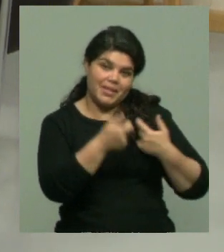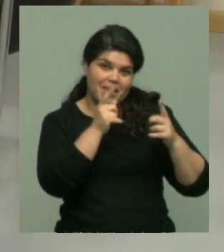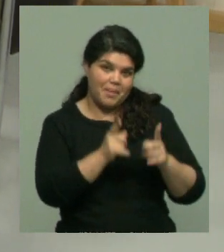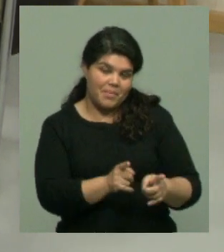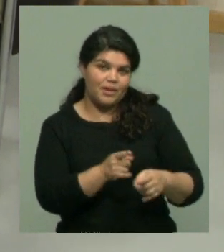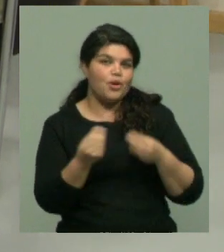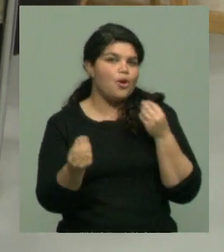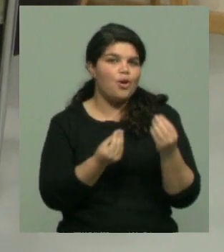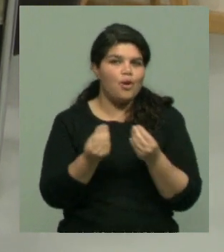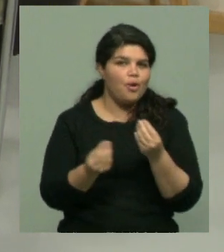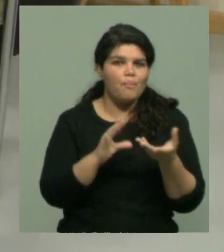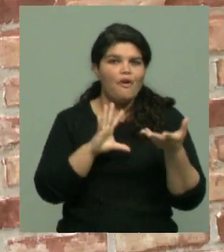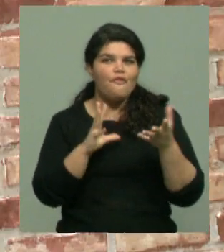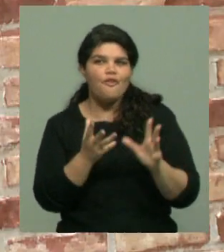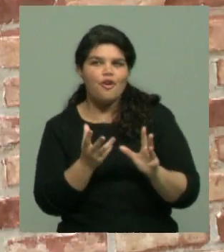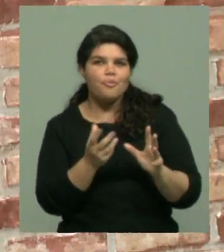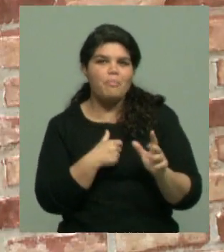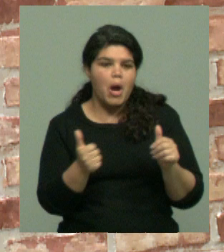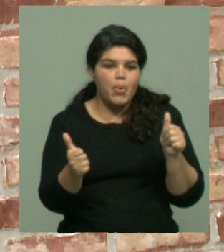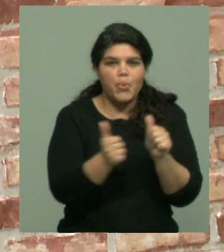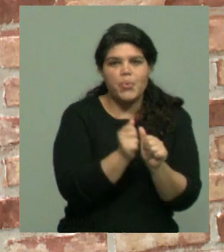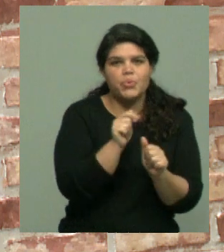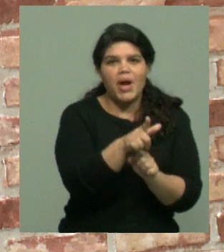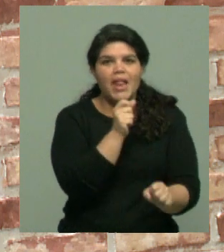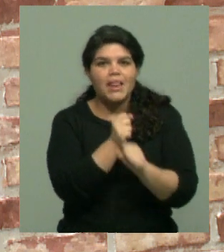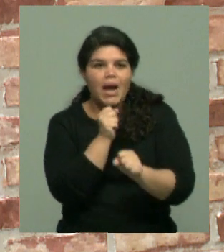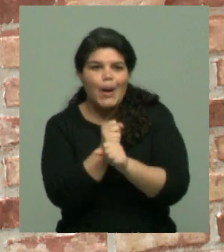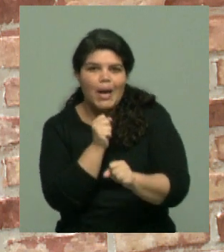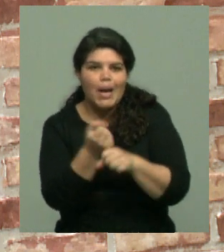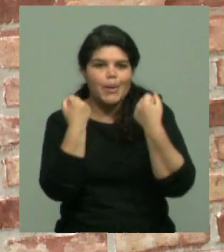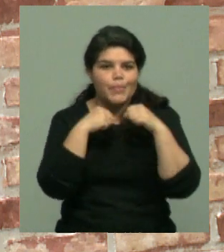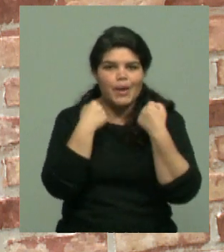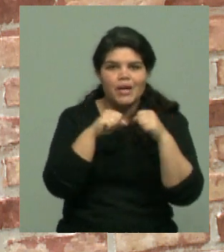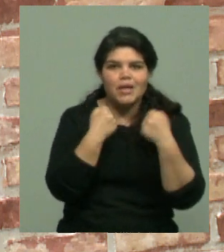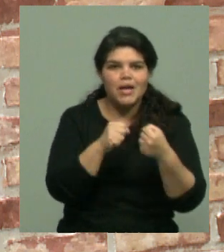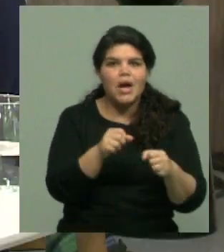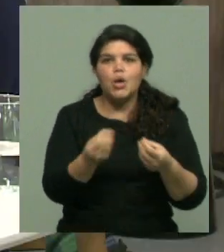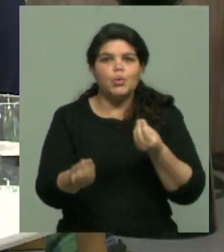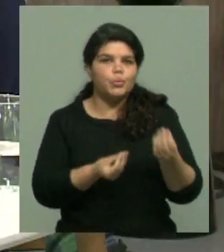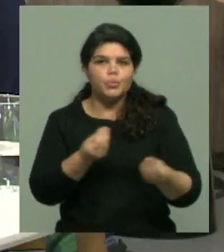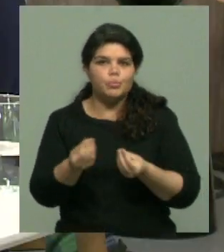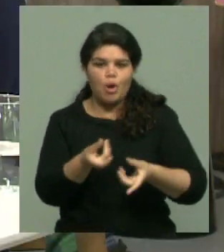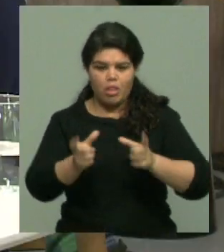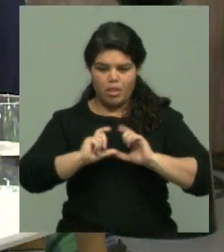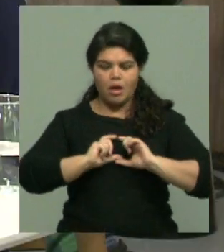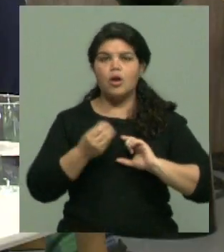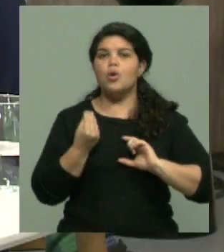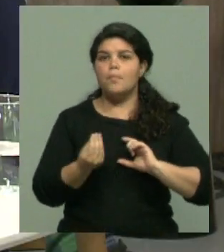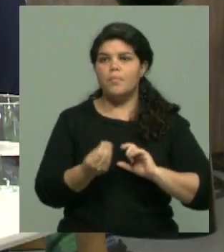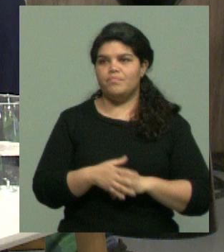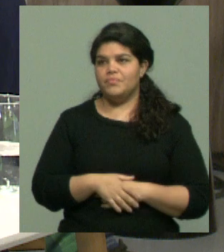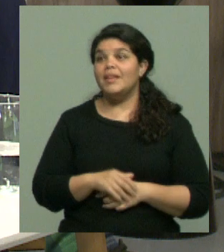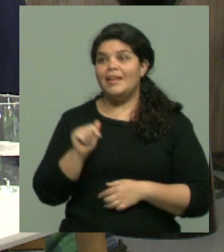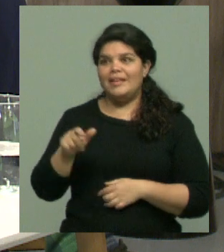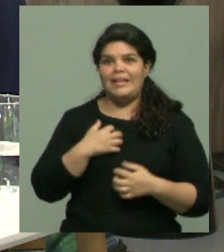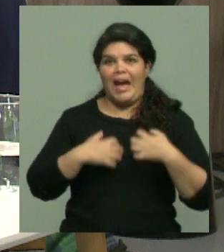con Fernando, ¿qué significa? ¿Cómo ha trabajado para él? ¿Cómo recibió ese momento? Bueno, la verdad que está muy ansioso y está muy